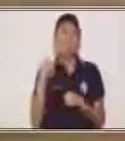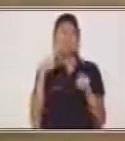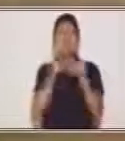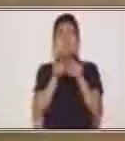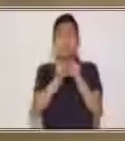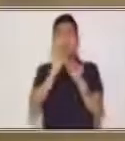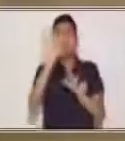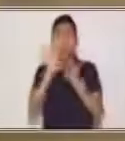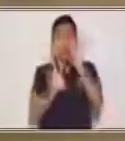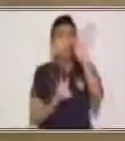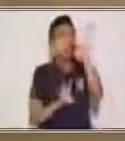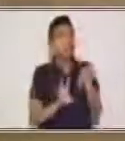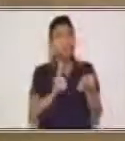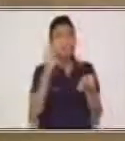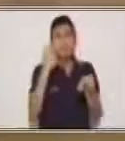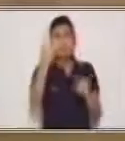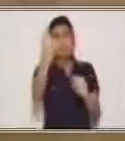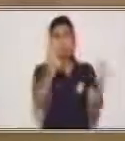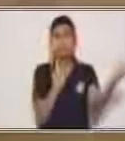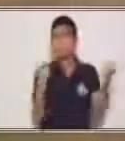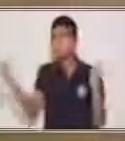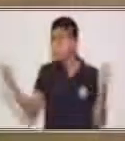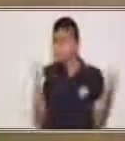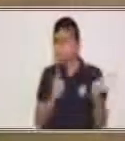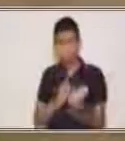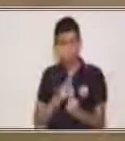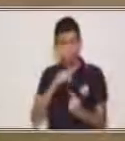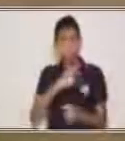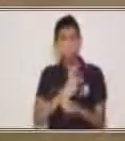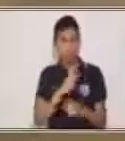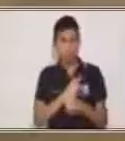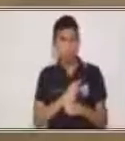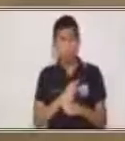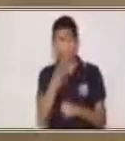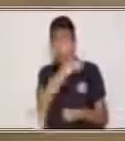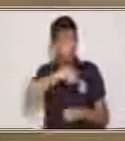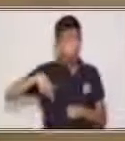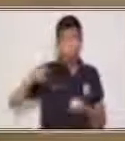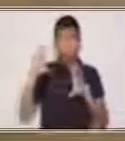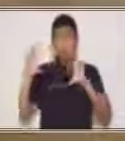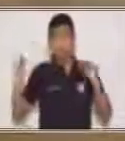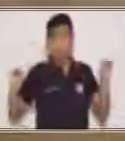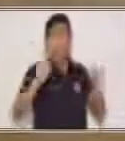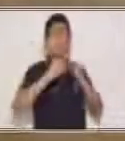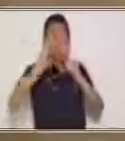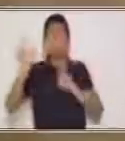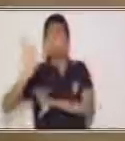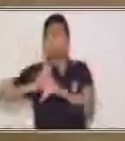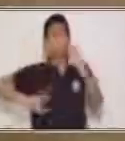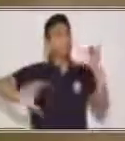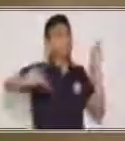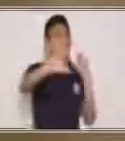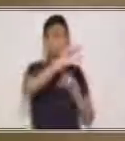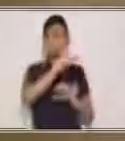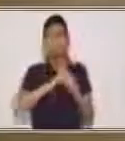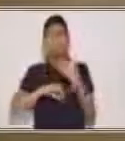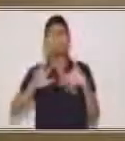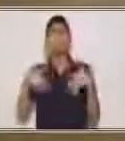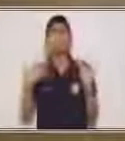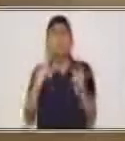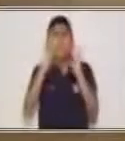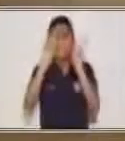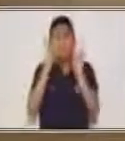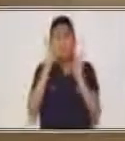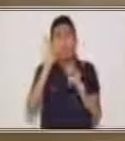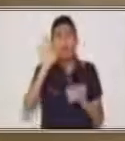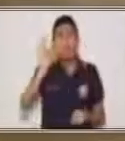los indígenas y los negros africanos. Hablan un idioma diferente, que se provocó del origen del